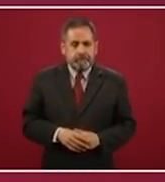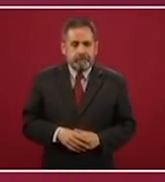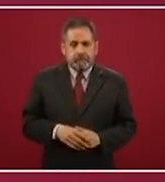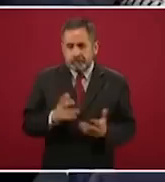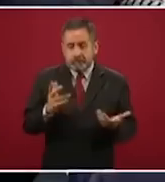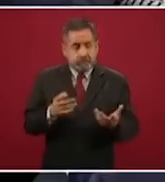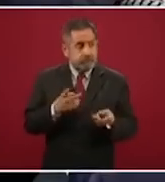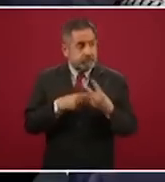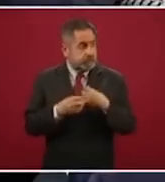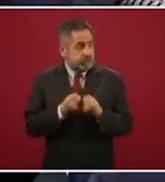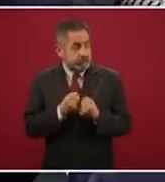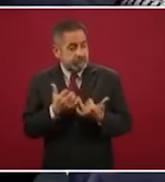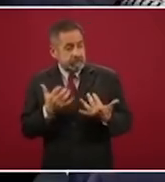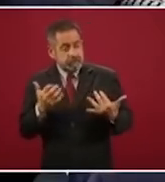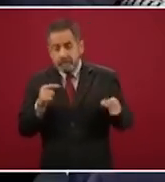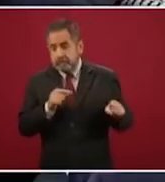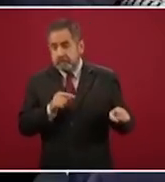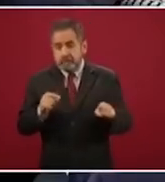Proliferaban